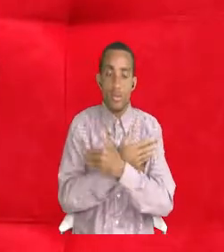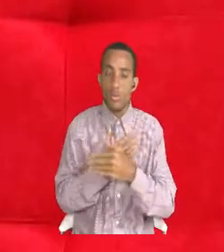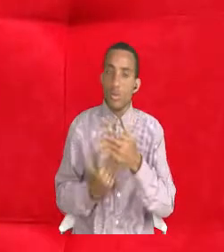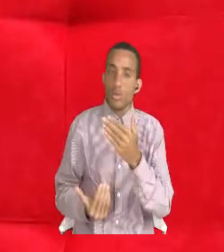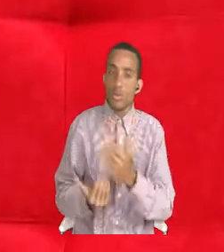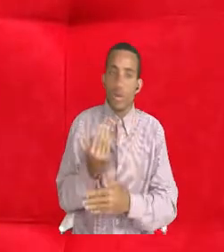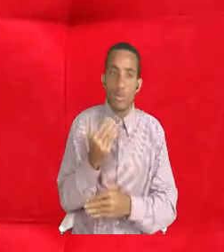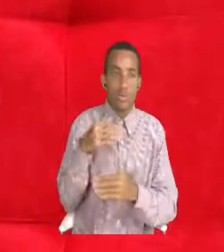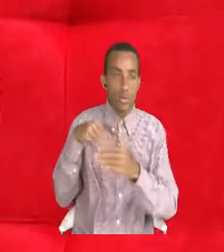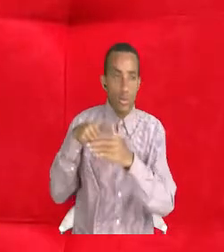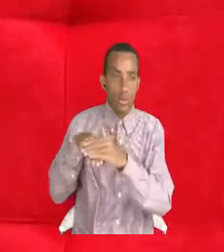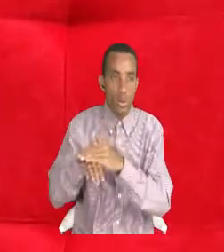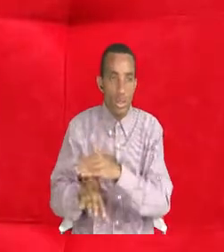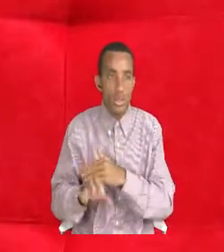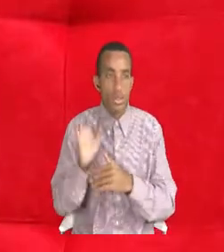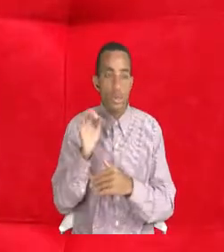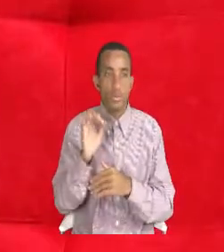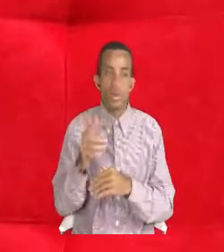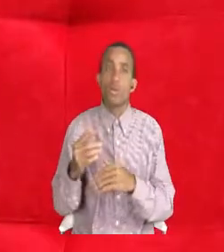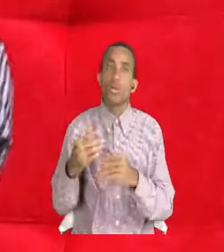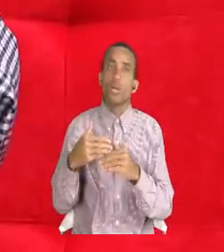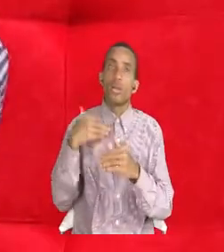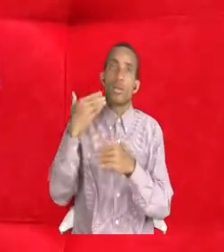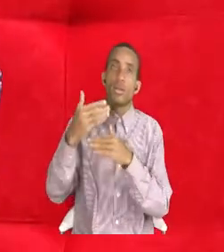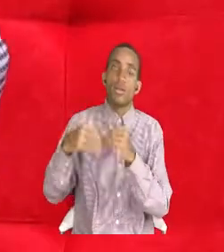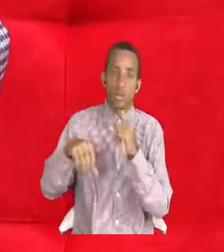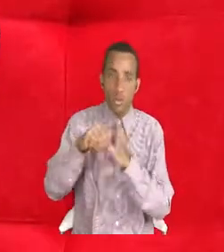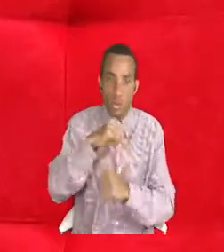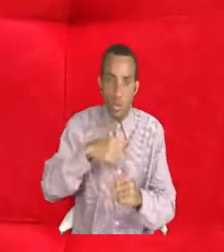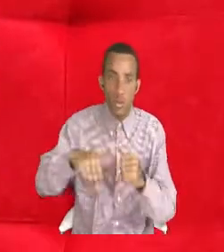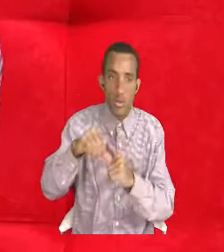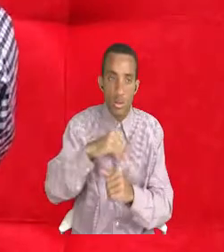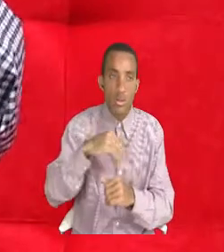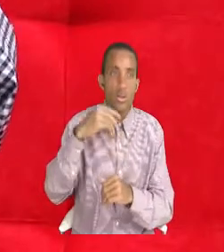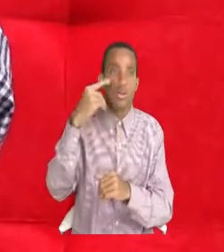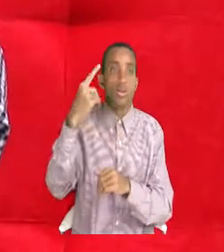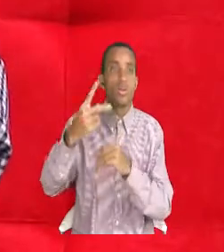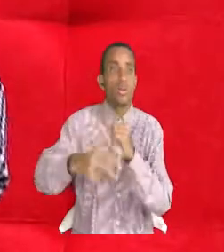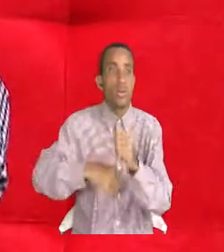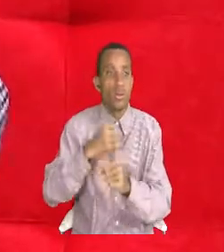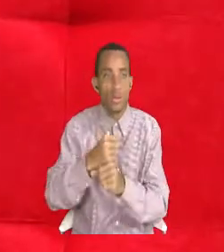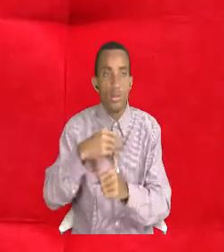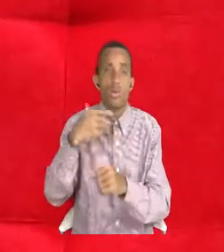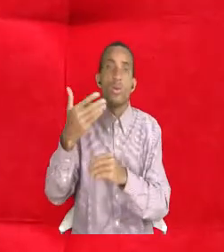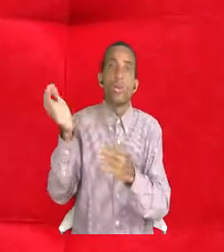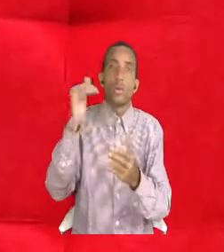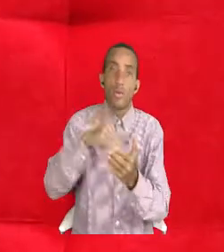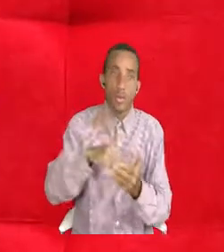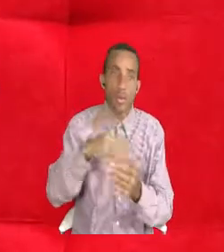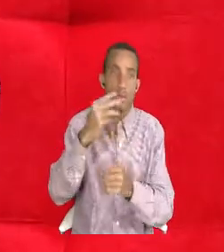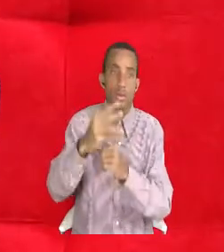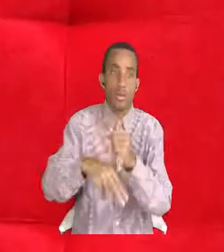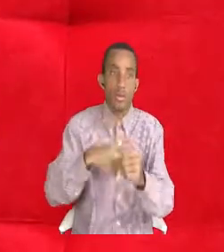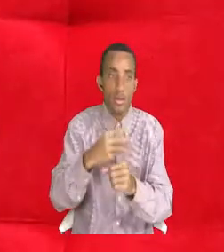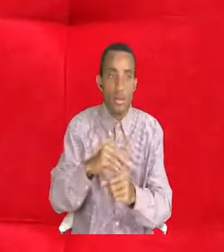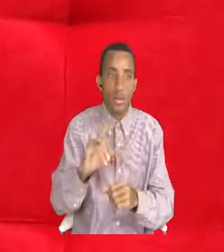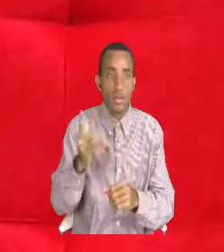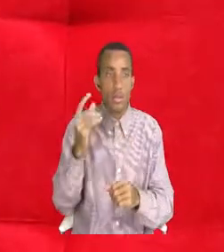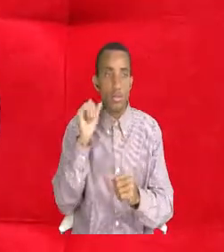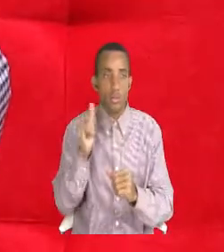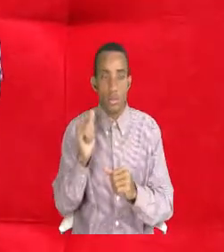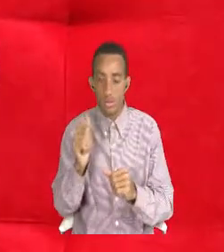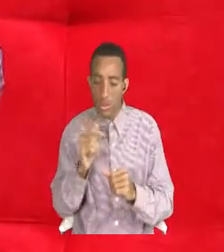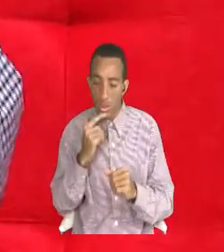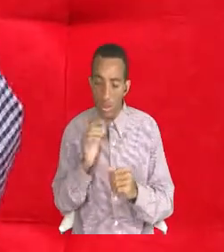algo, no, guárdela porque todas las modas siempre continúan 2, 3 años después, 4 años vuelven, se le coloca algo y usted mismo lo puede arreglar